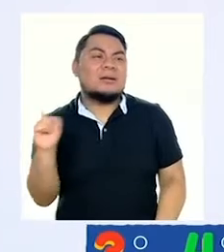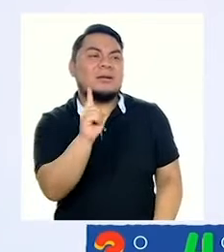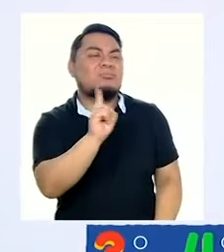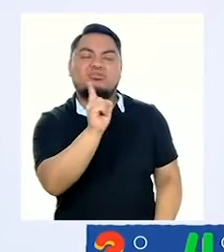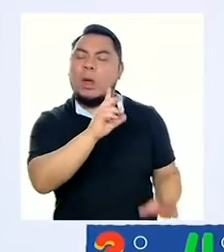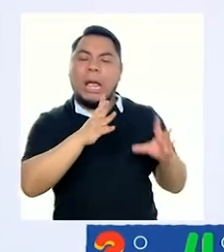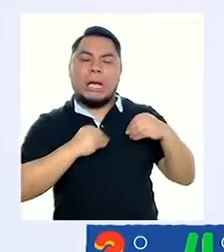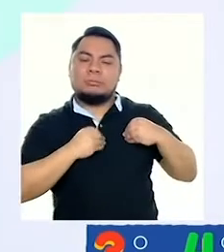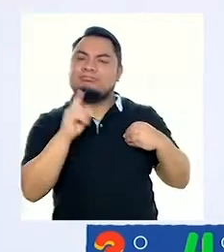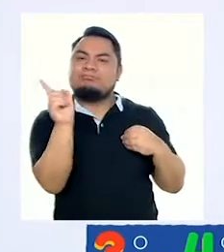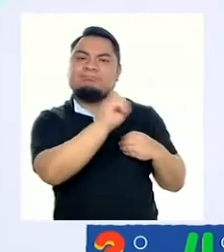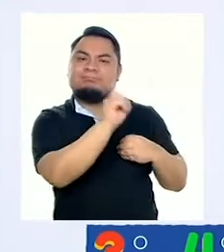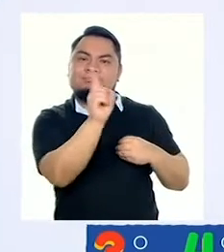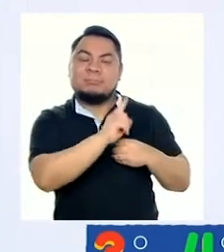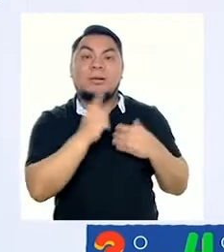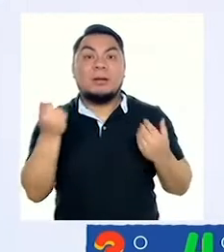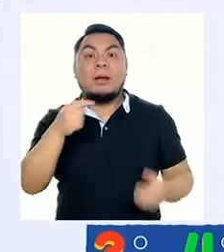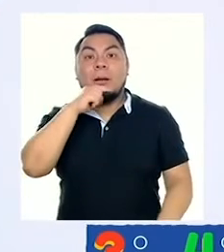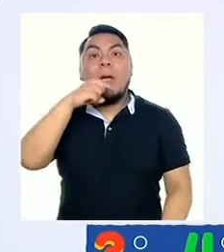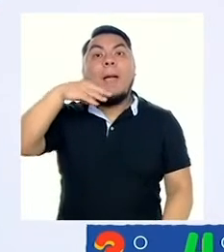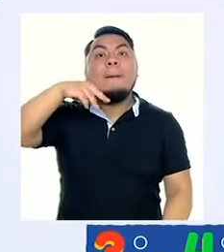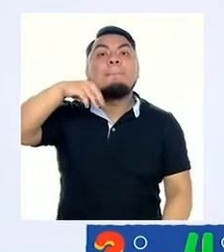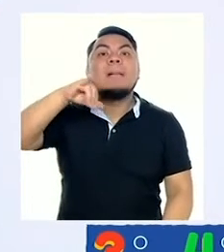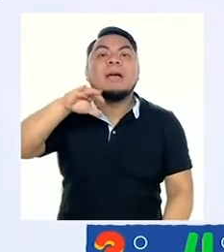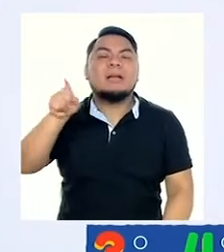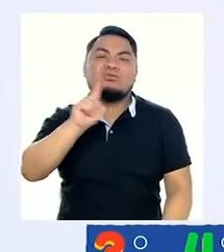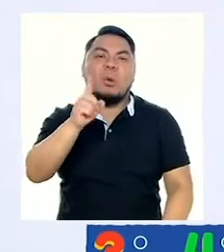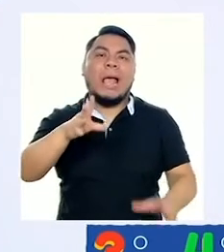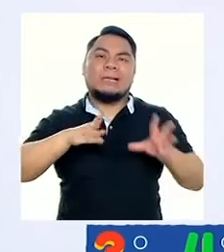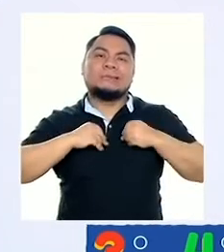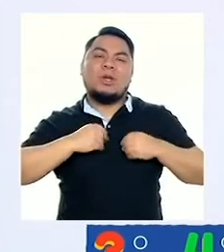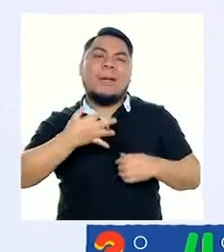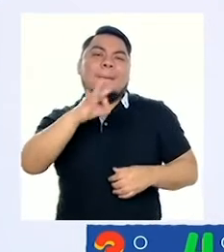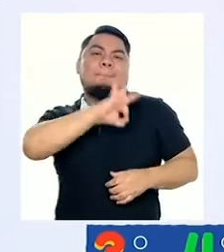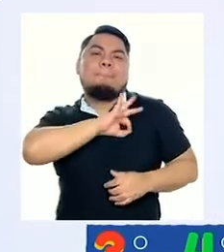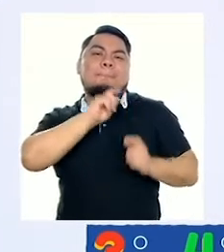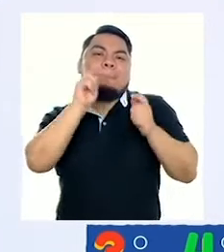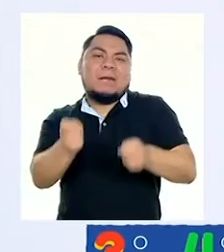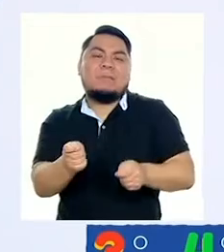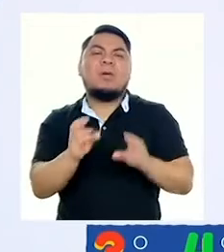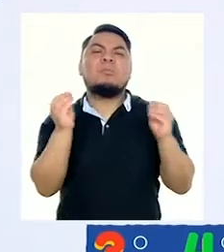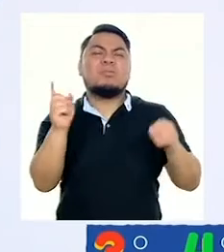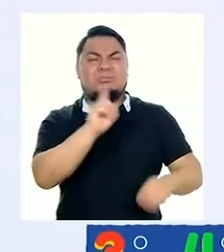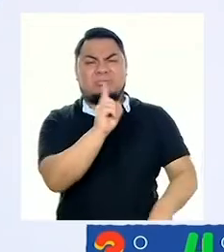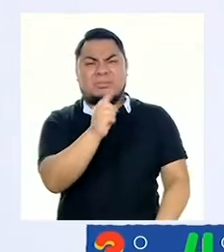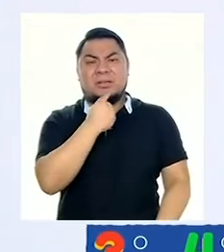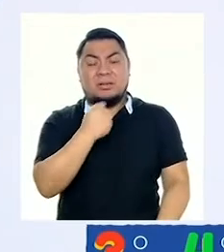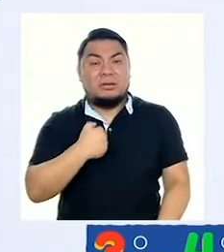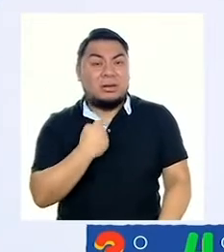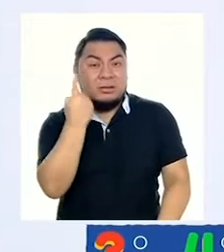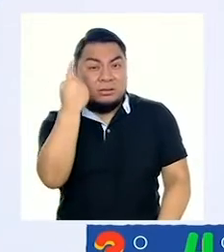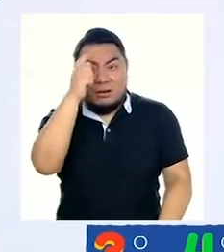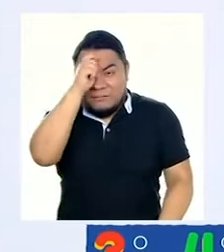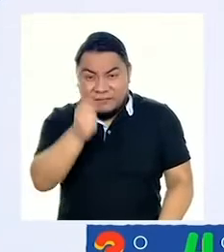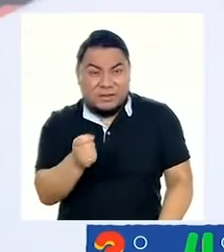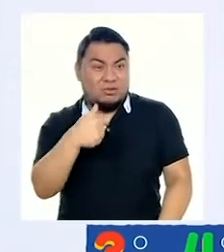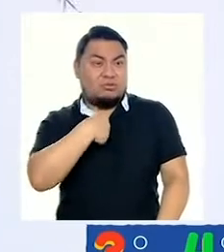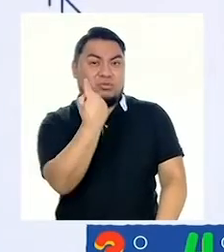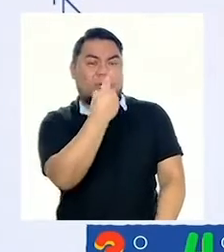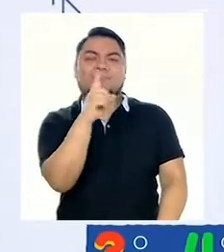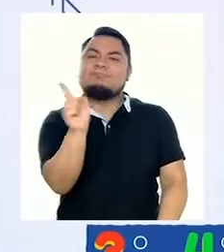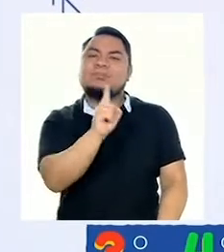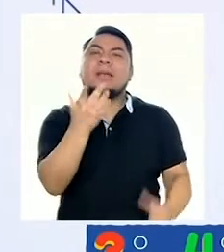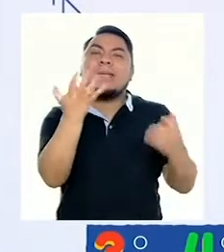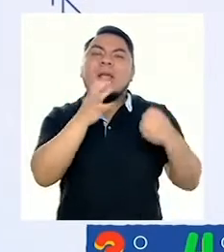aceptó. Así es, María Trinidad no aceptó el premio porque no quería ser solamente ella reconocida. Quería